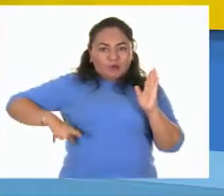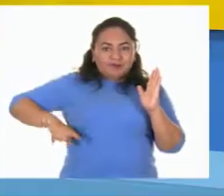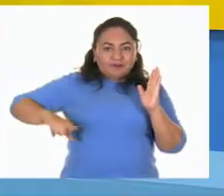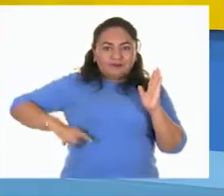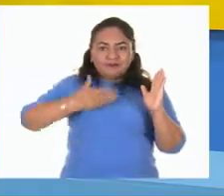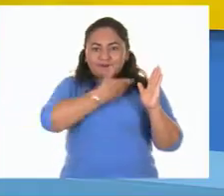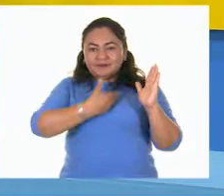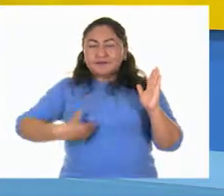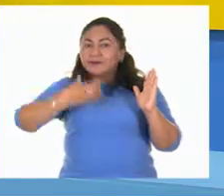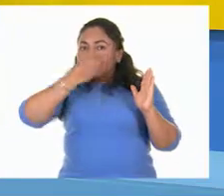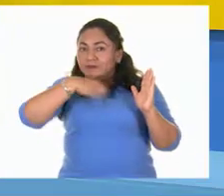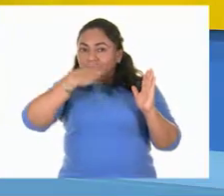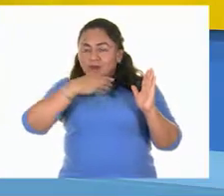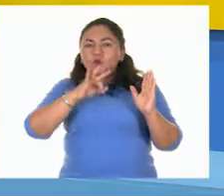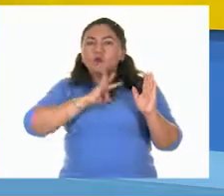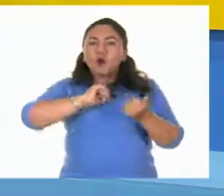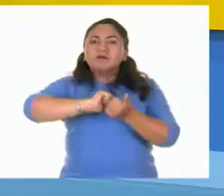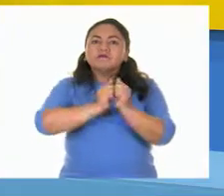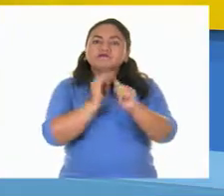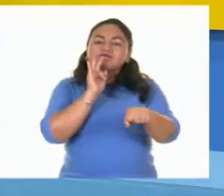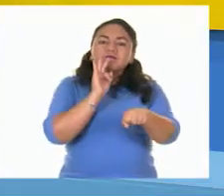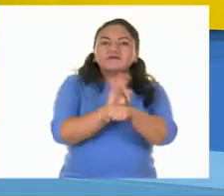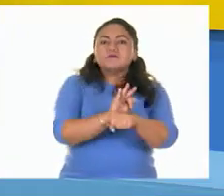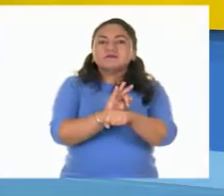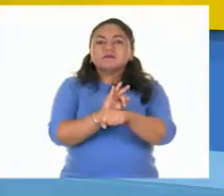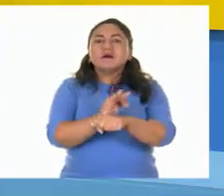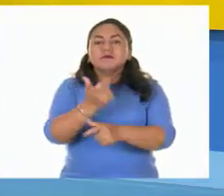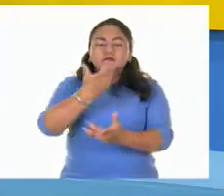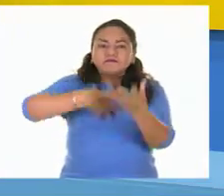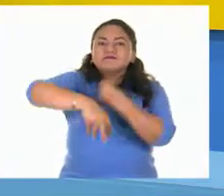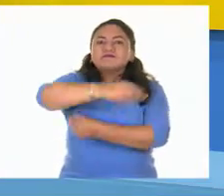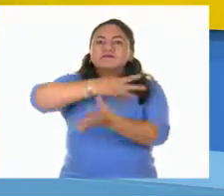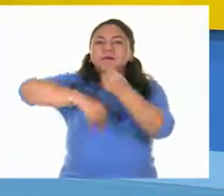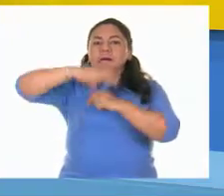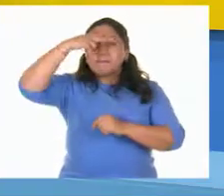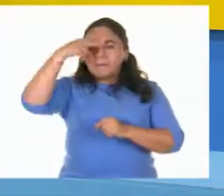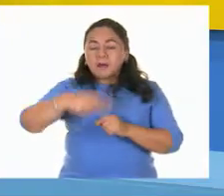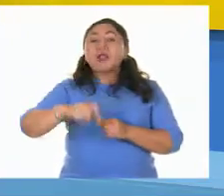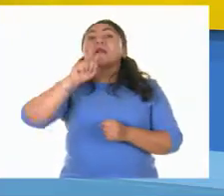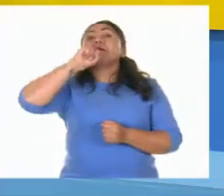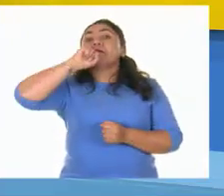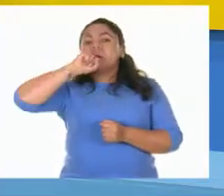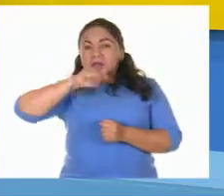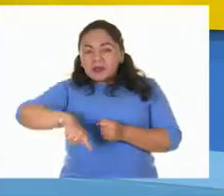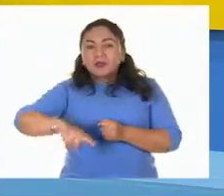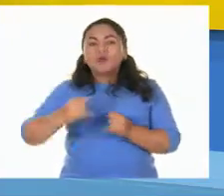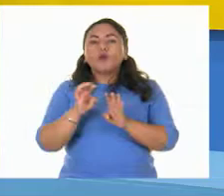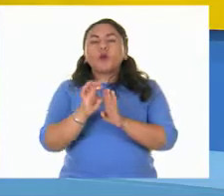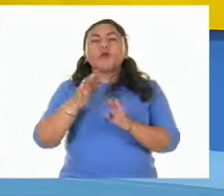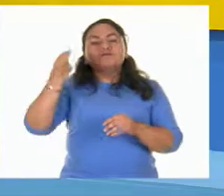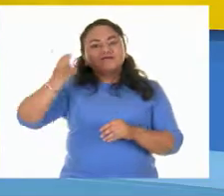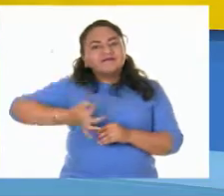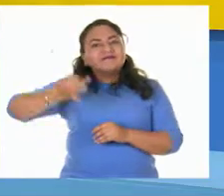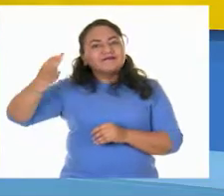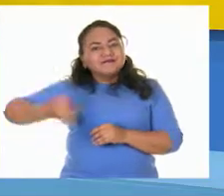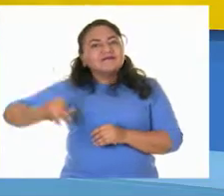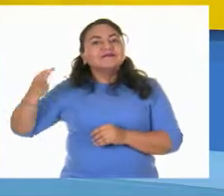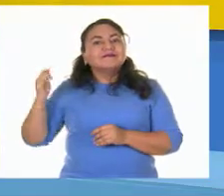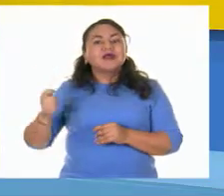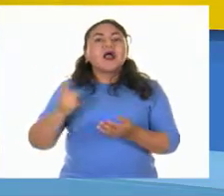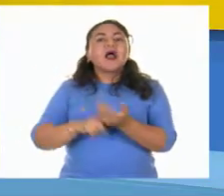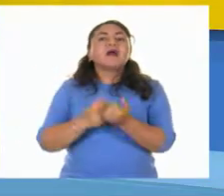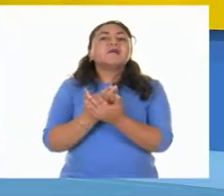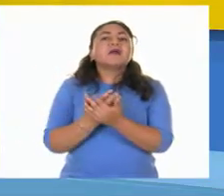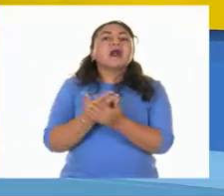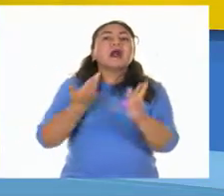Cárdenas contribuyeron a desarrollar y fortalecer la economía mexicana, al tiempo que buscaron cumplir con las demandas que estaban